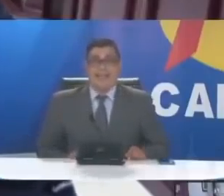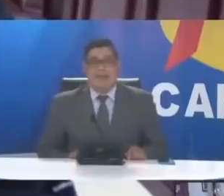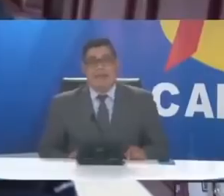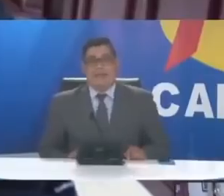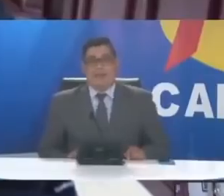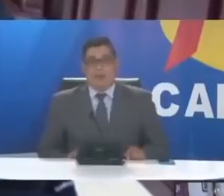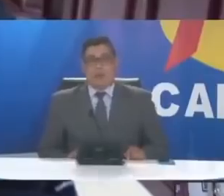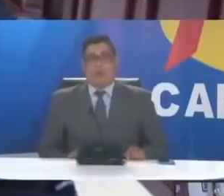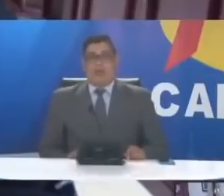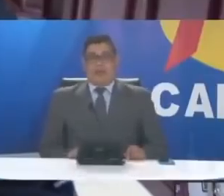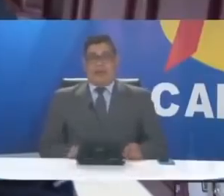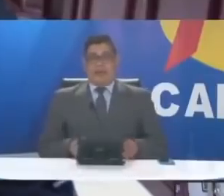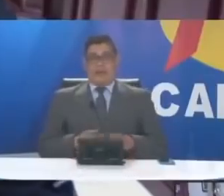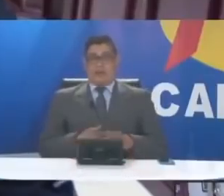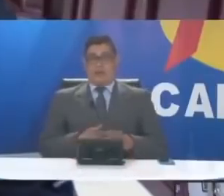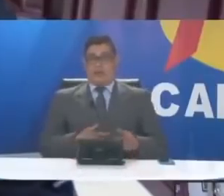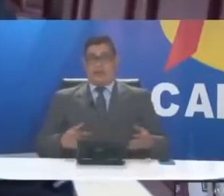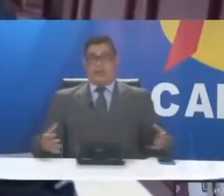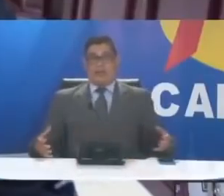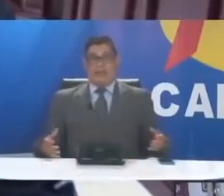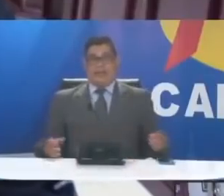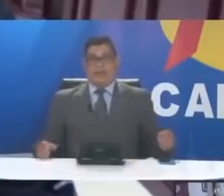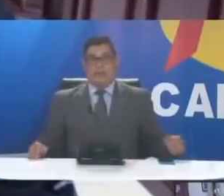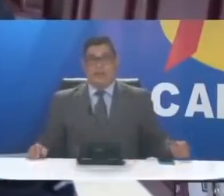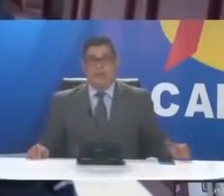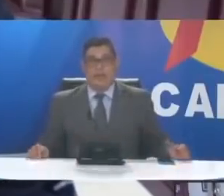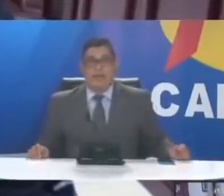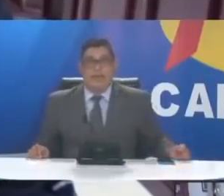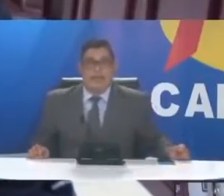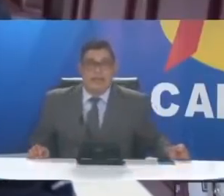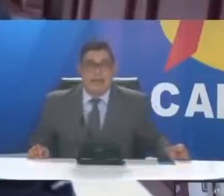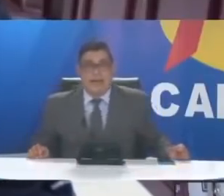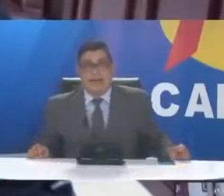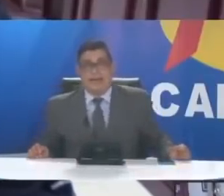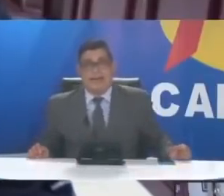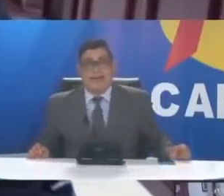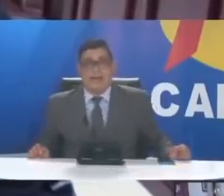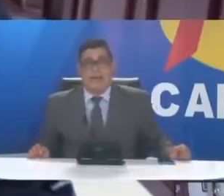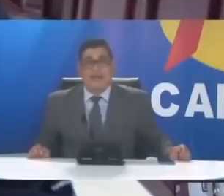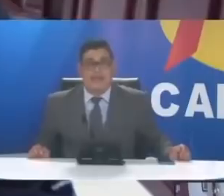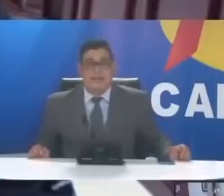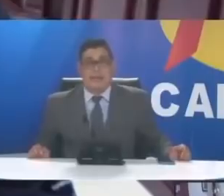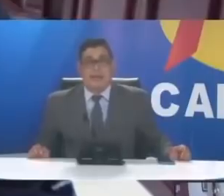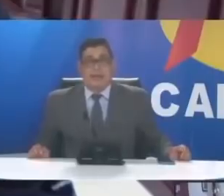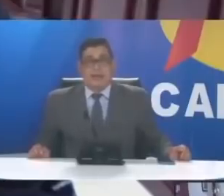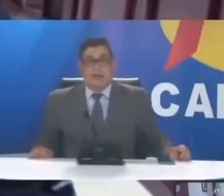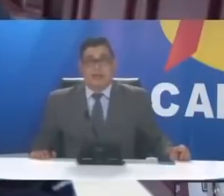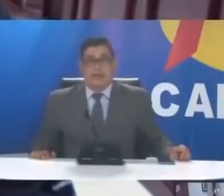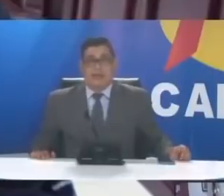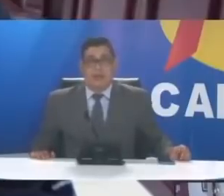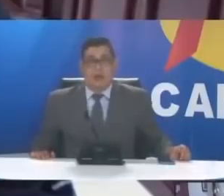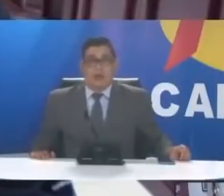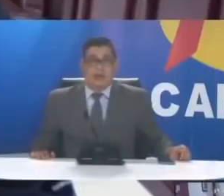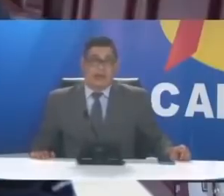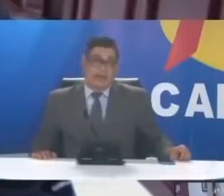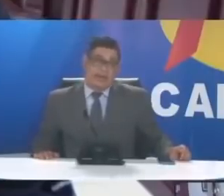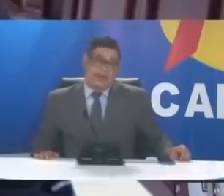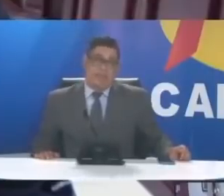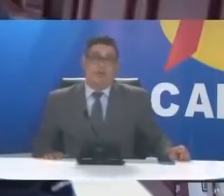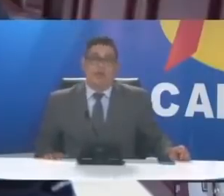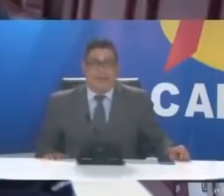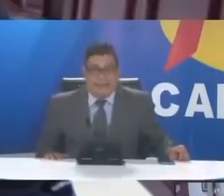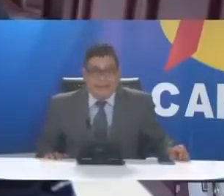inicia el 2021 durante su predicación del día 31 de diciembre usted tituló